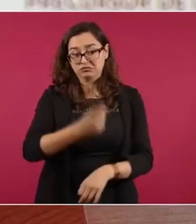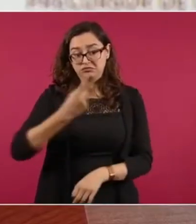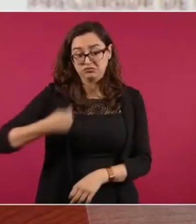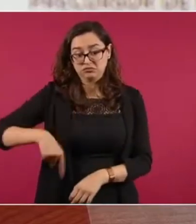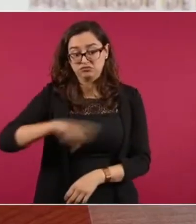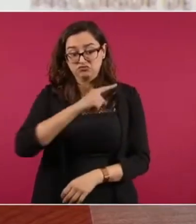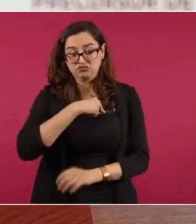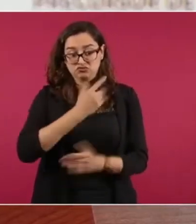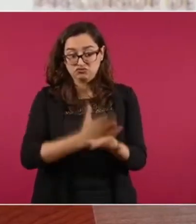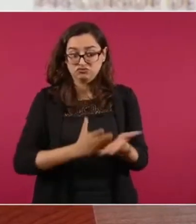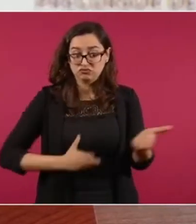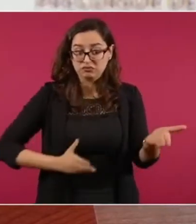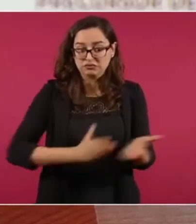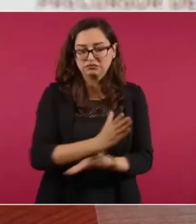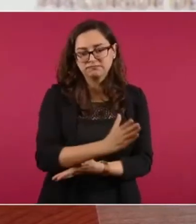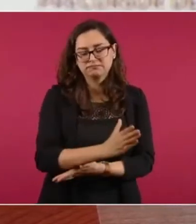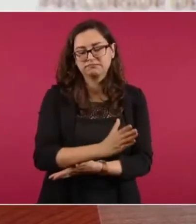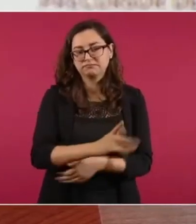en un conflicto